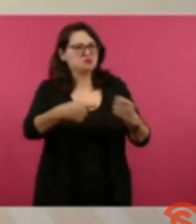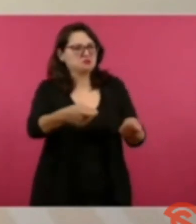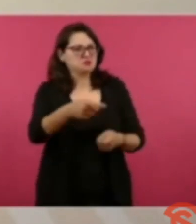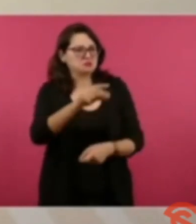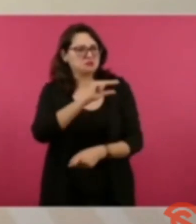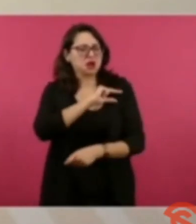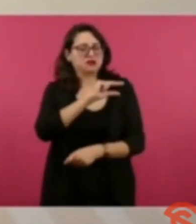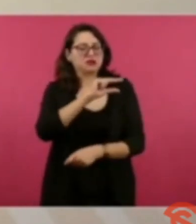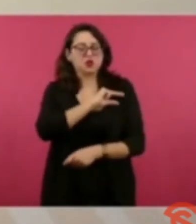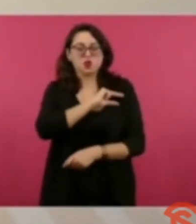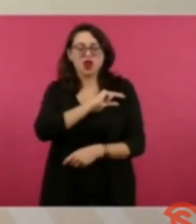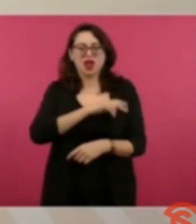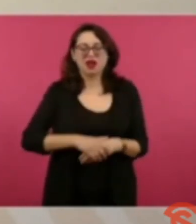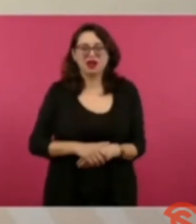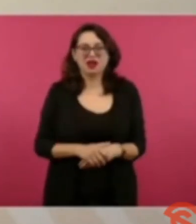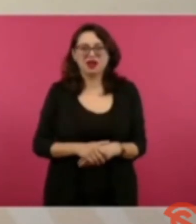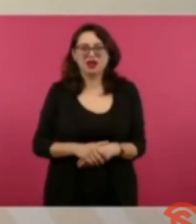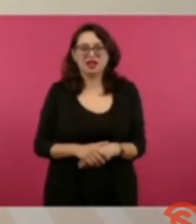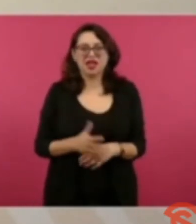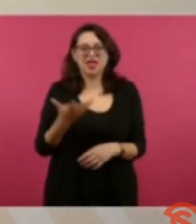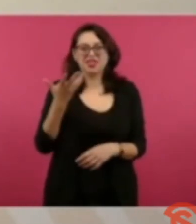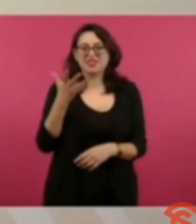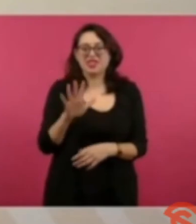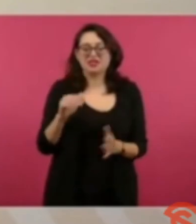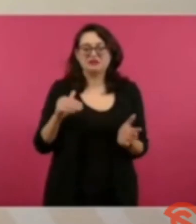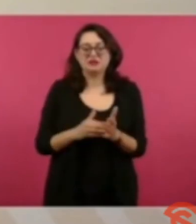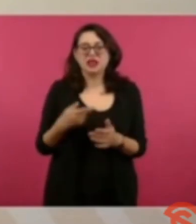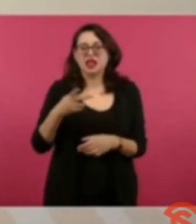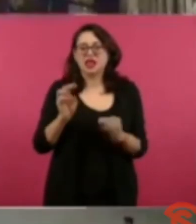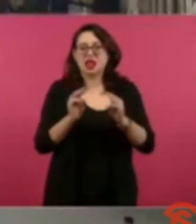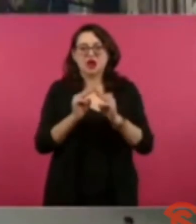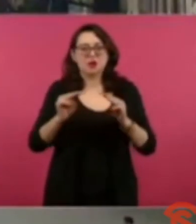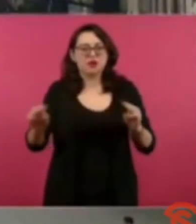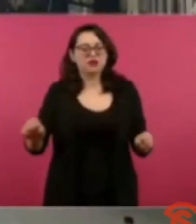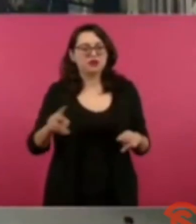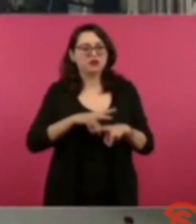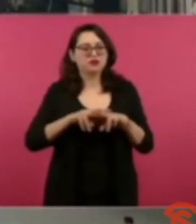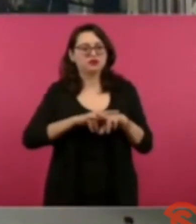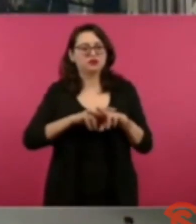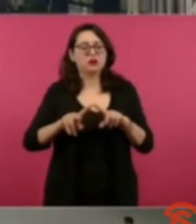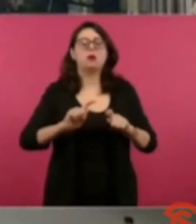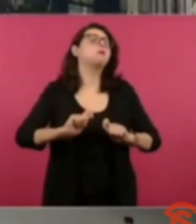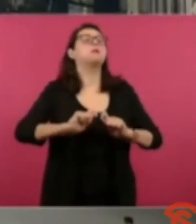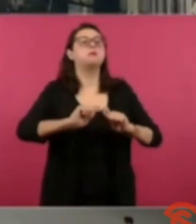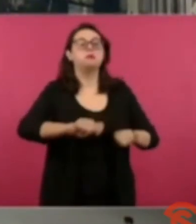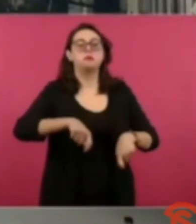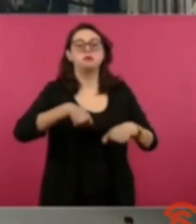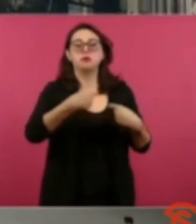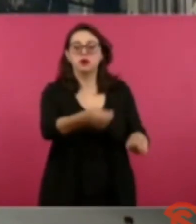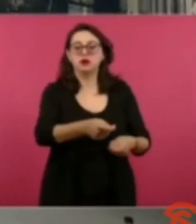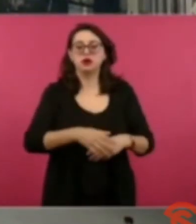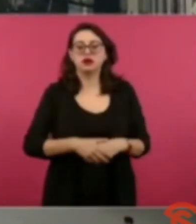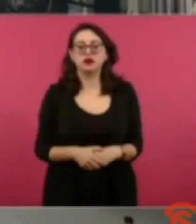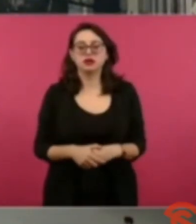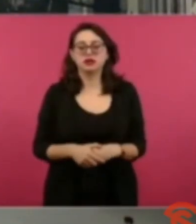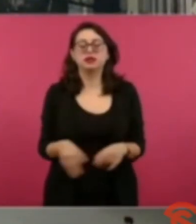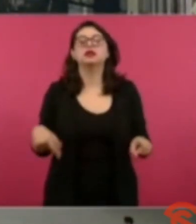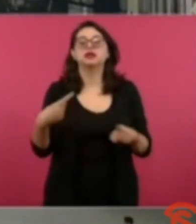si no es que más, en concesiones. Pero esto lo hace Zedillo.